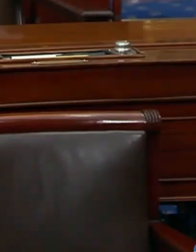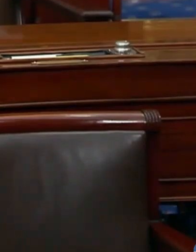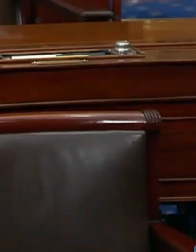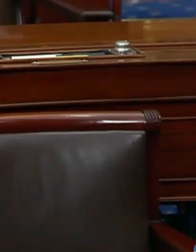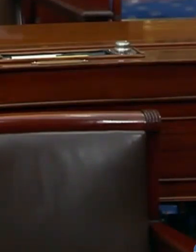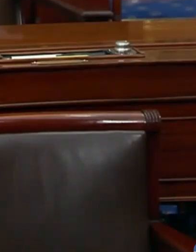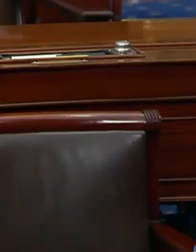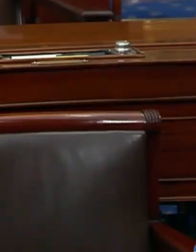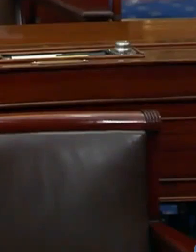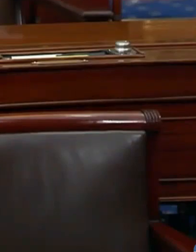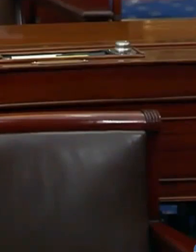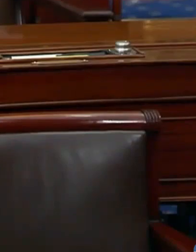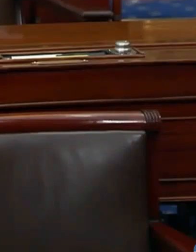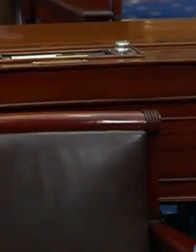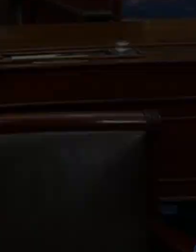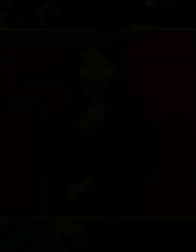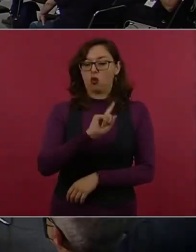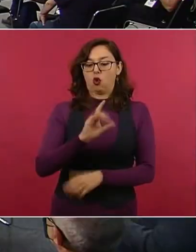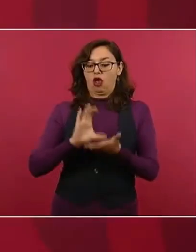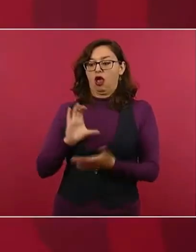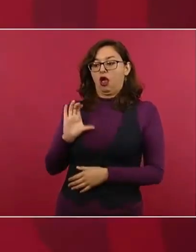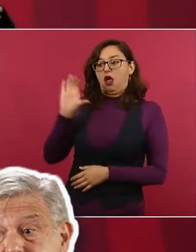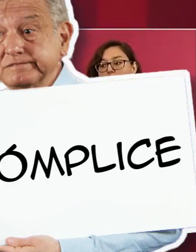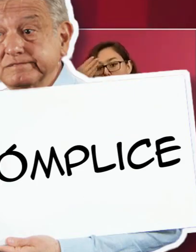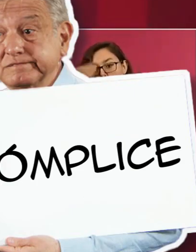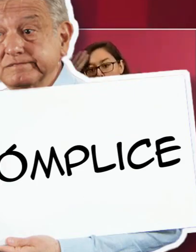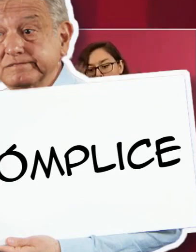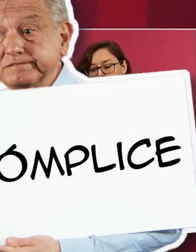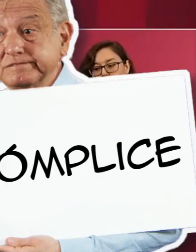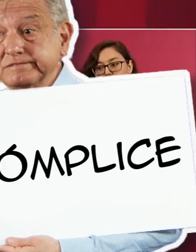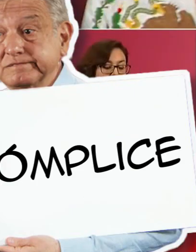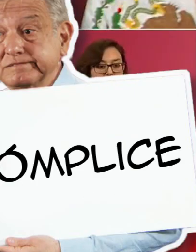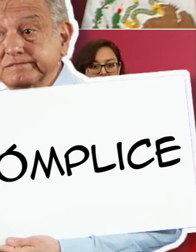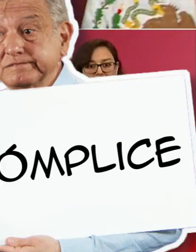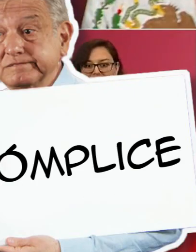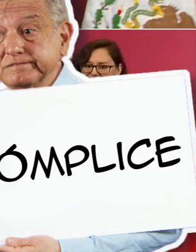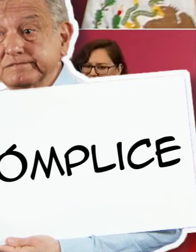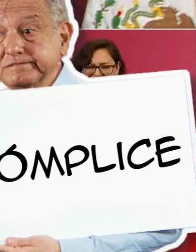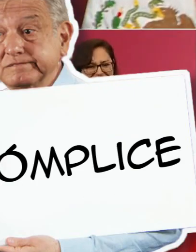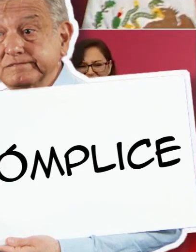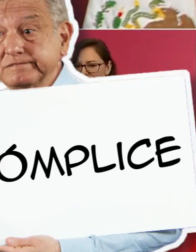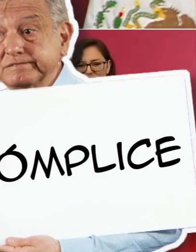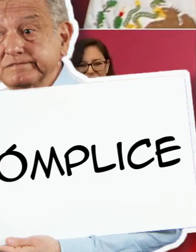more than human trafficking. Nosotros agradecemos